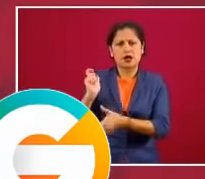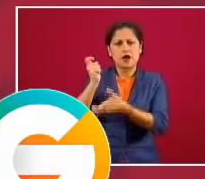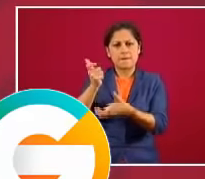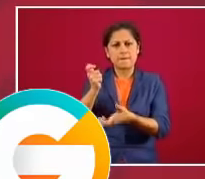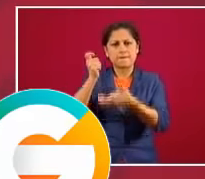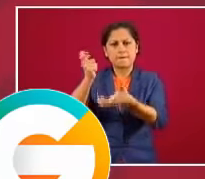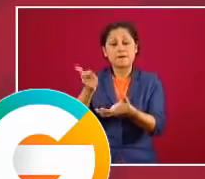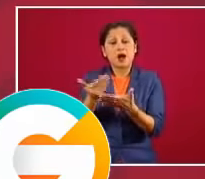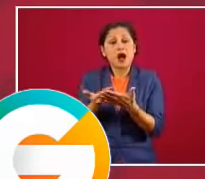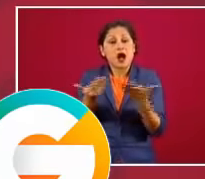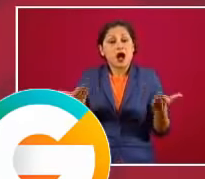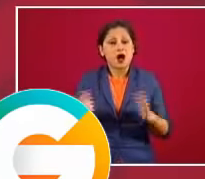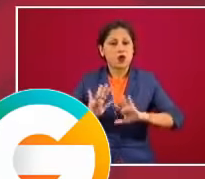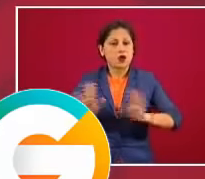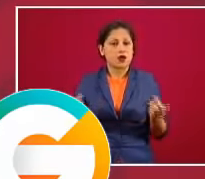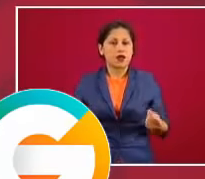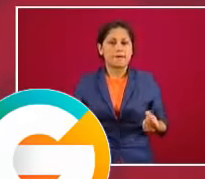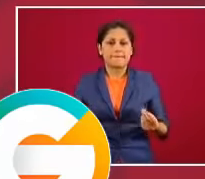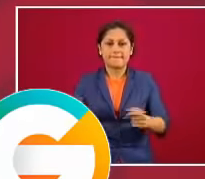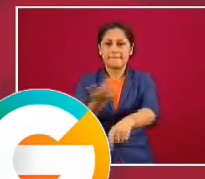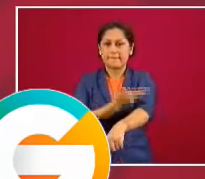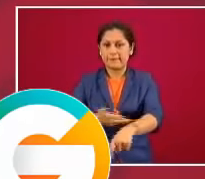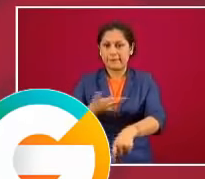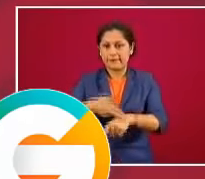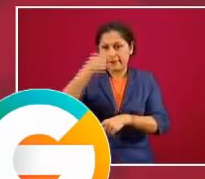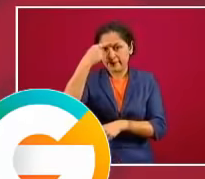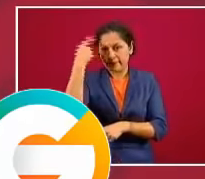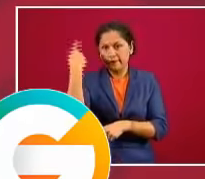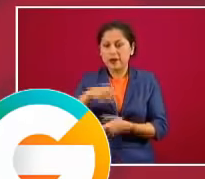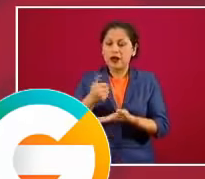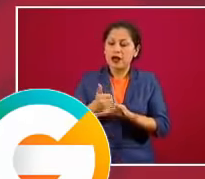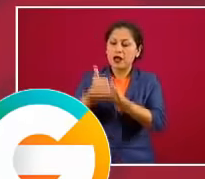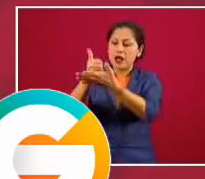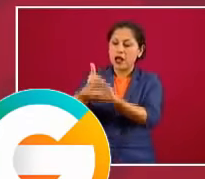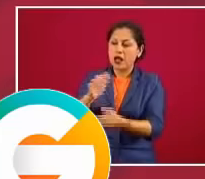acelera el plan para mejorar el sistema de salud,